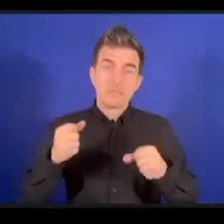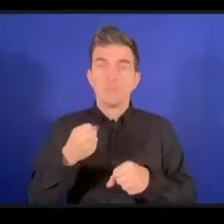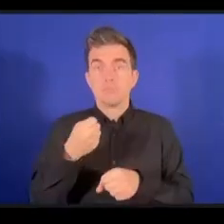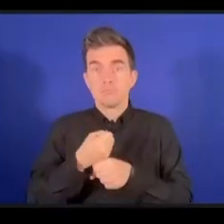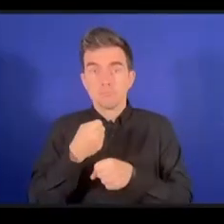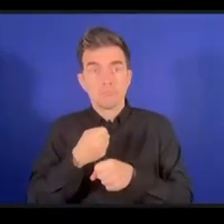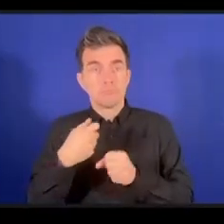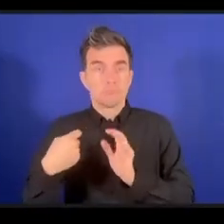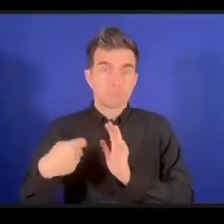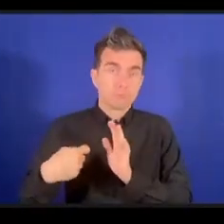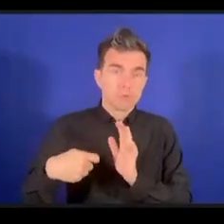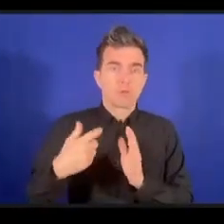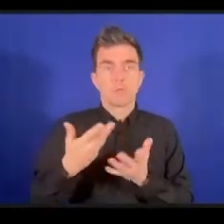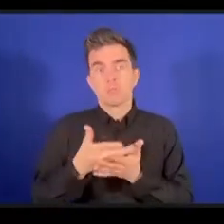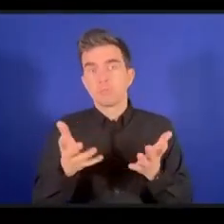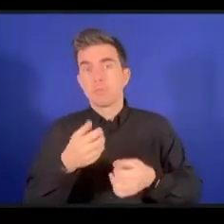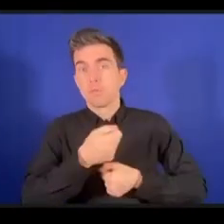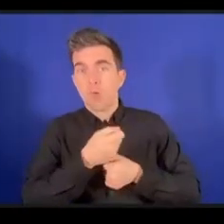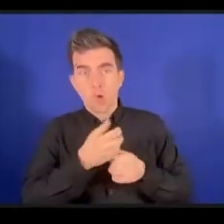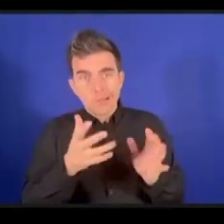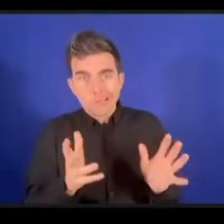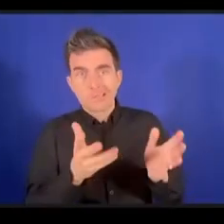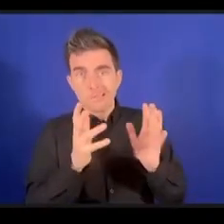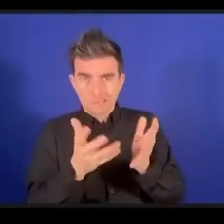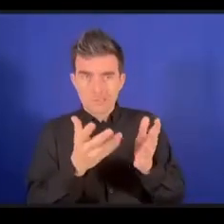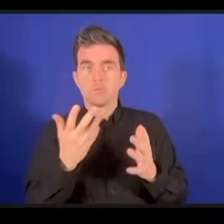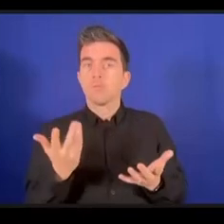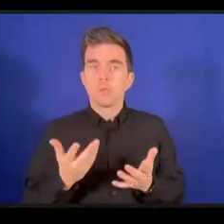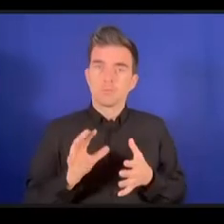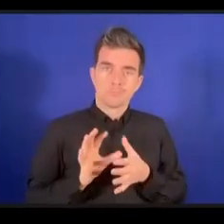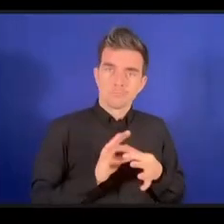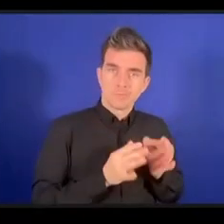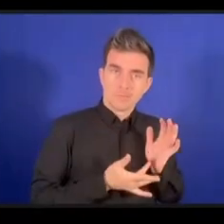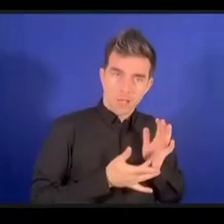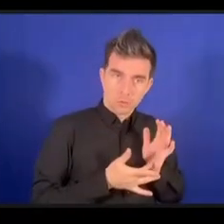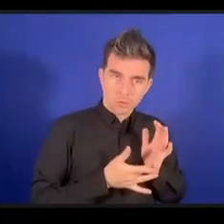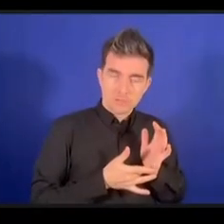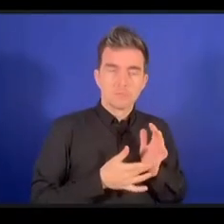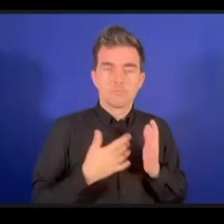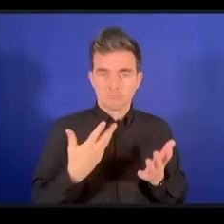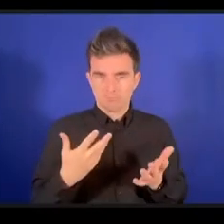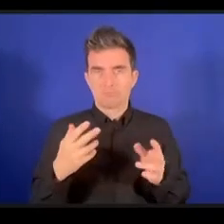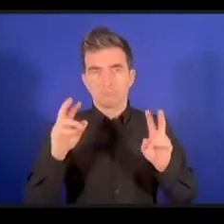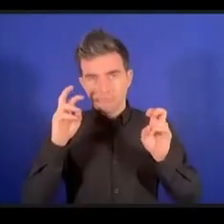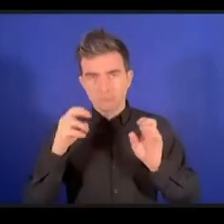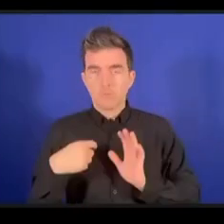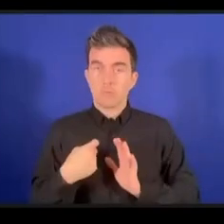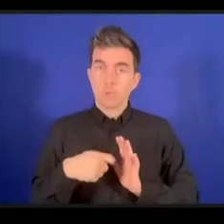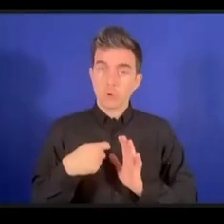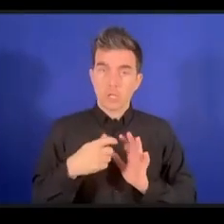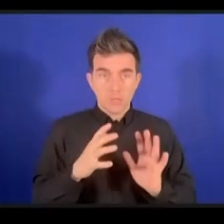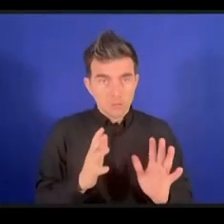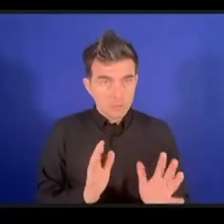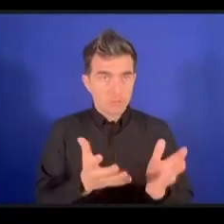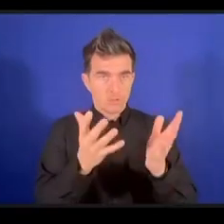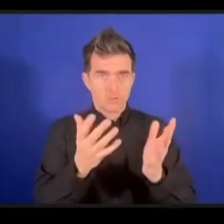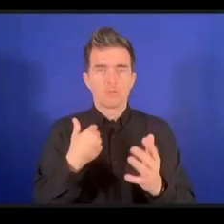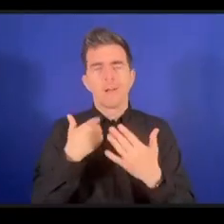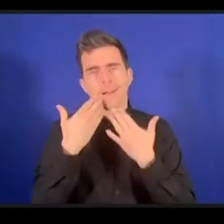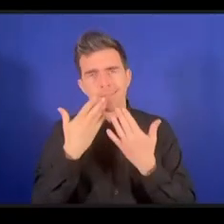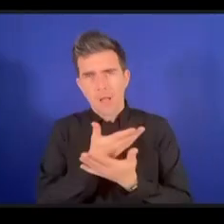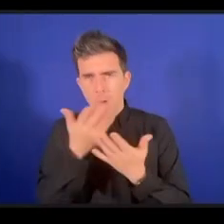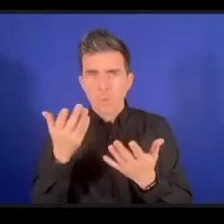utilizando la tecnología y gracias a vin también por habernos apoyado en este informe